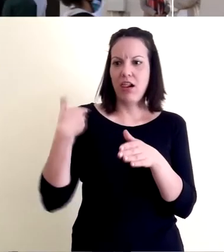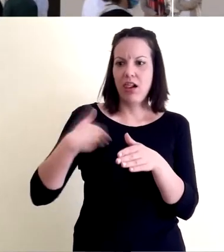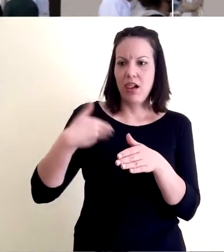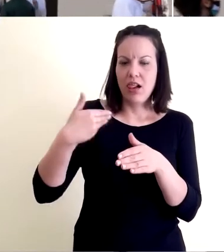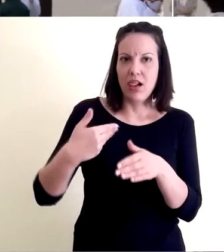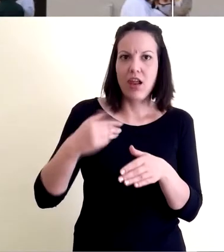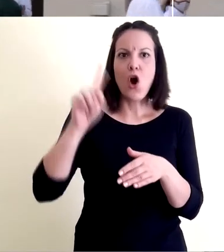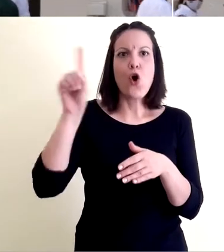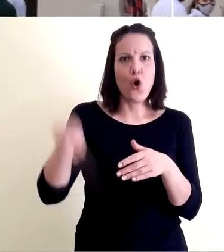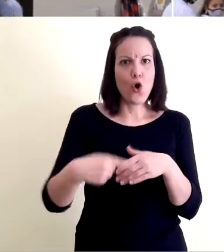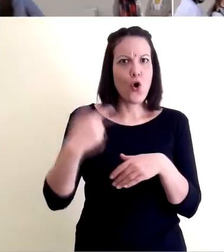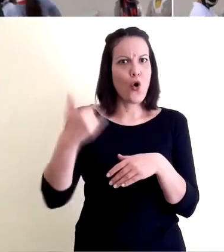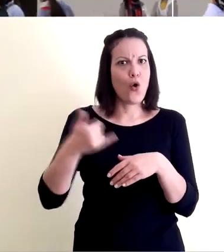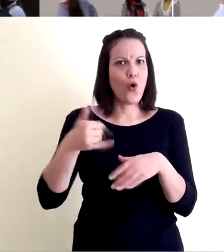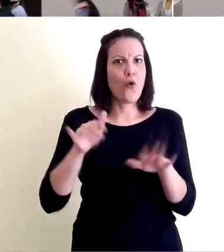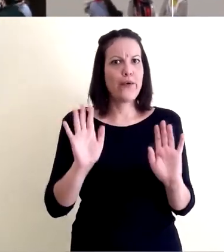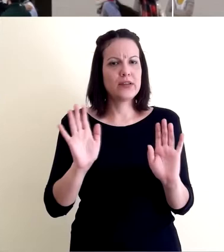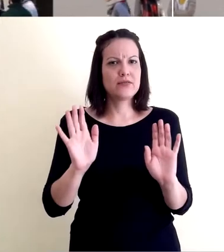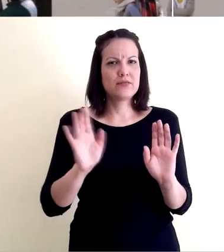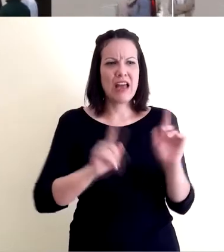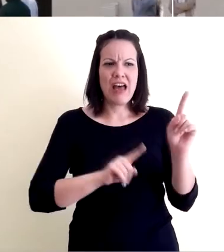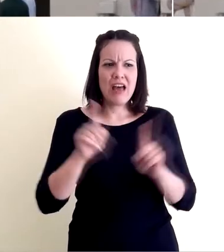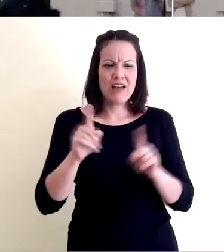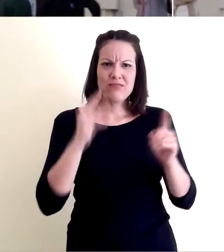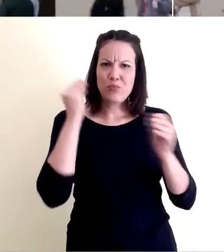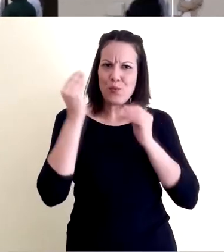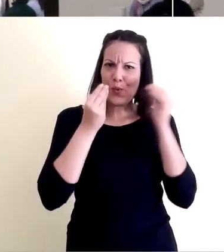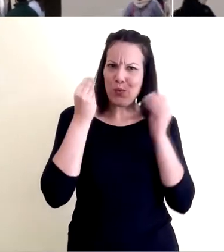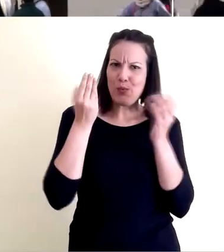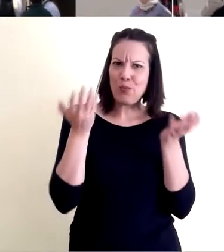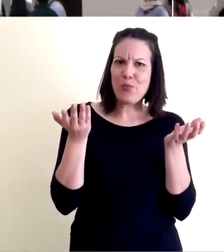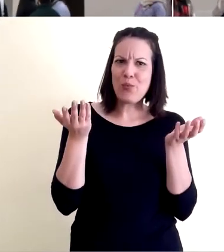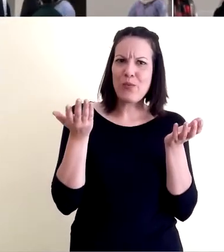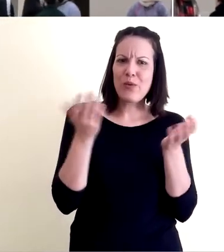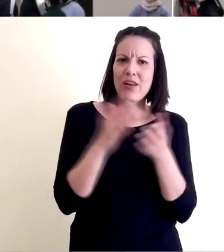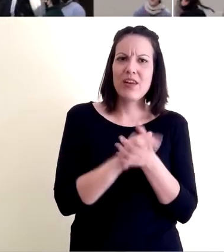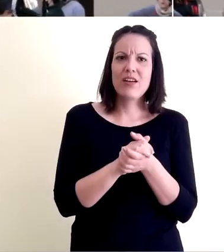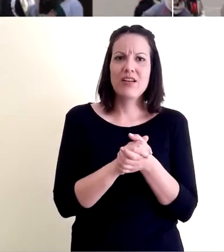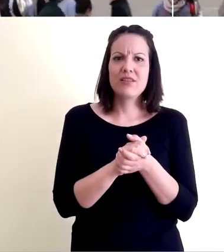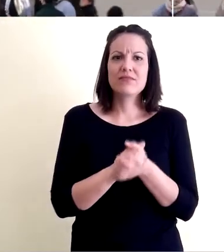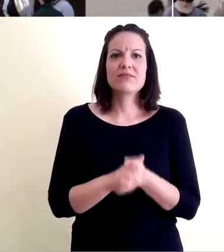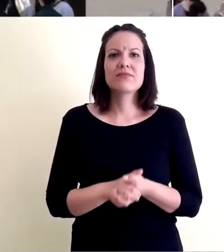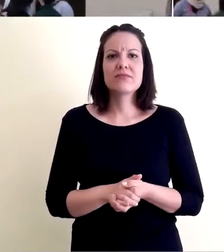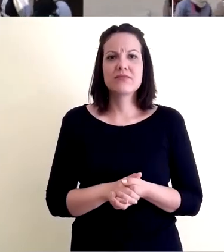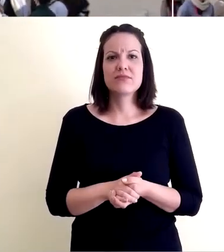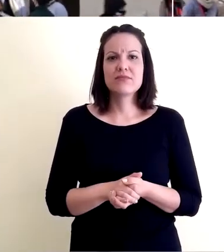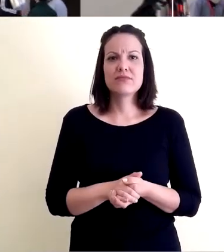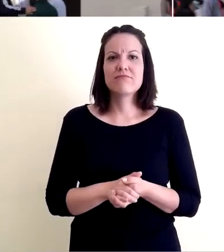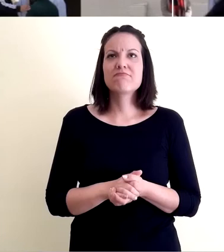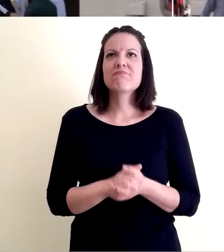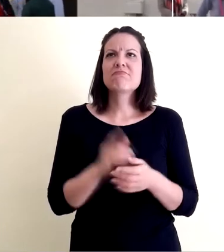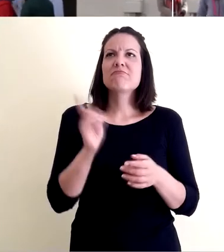consecuencias que muchas veces son bastante preocupantes en términos de, no